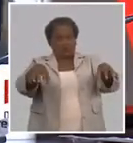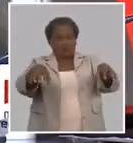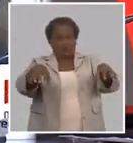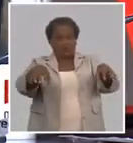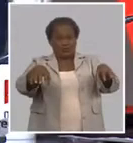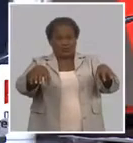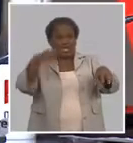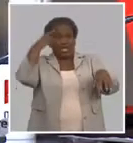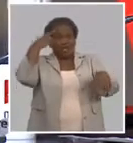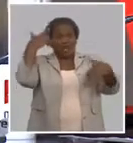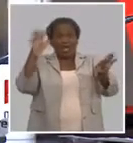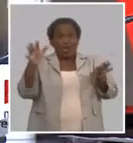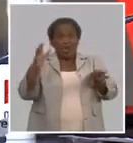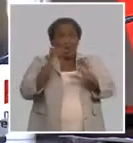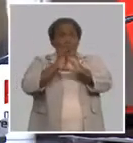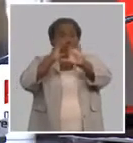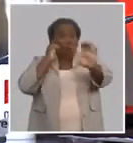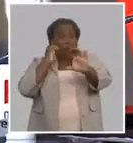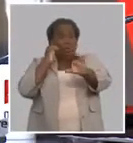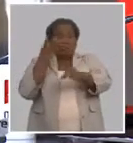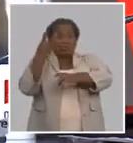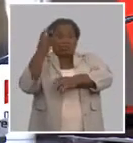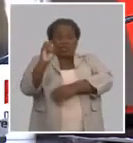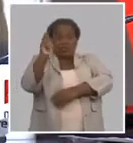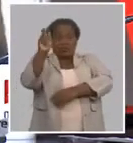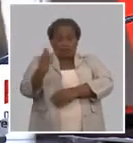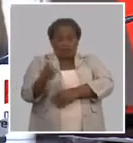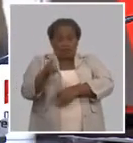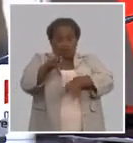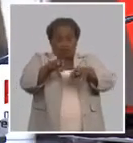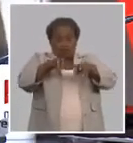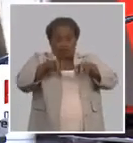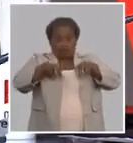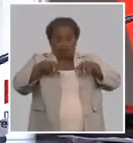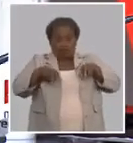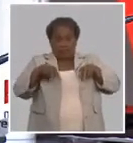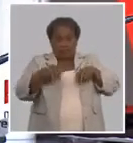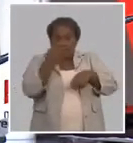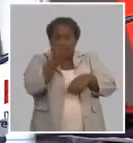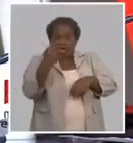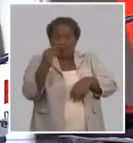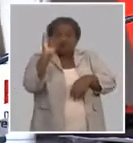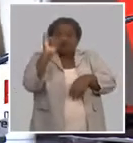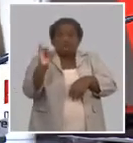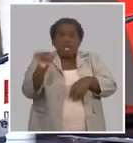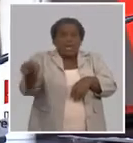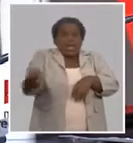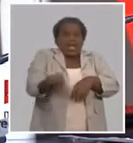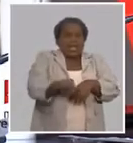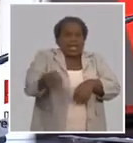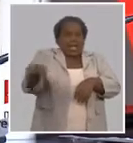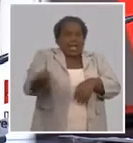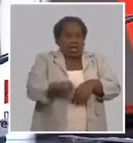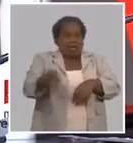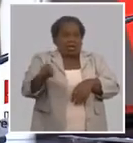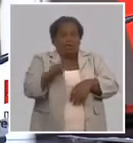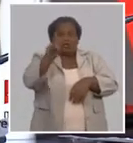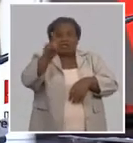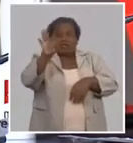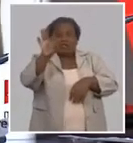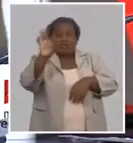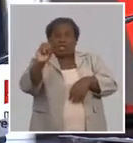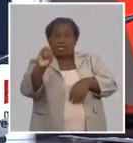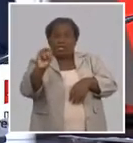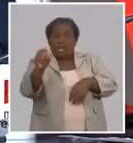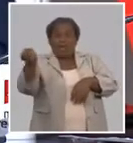una guagua con 30 pasajeros y que cada pasajero traiga seis maletas estamos hablando de 180